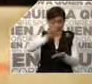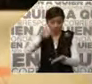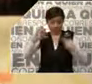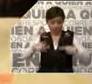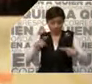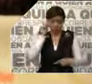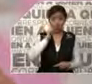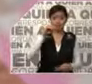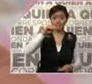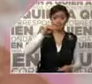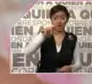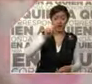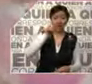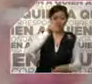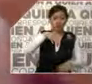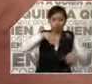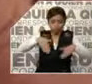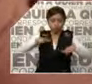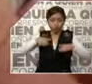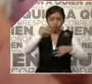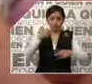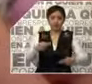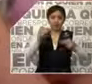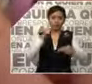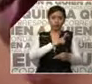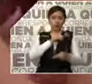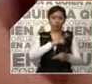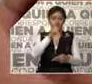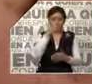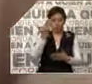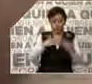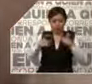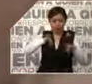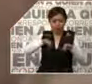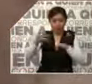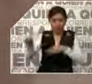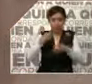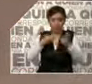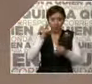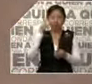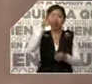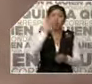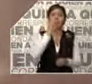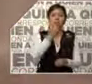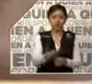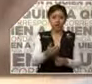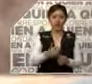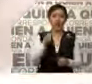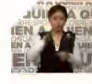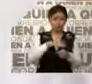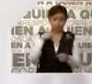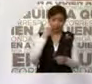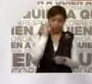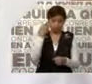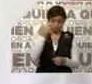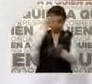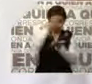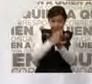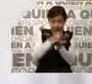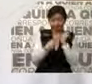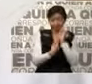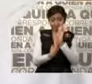Mari tiene en sus manos la oportunidad de emprender un negocio propio y construirse por sí misma un futuro mejor. Por eso me acerqué a ustedes,